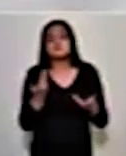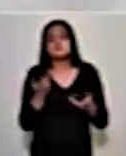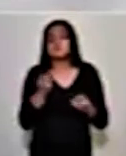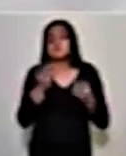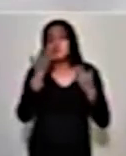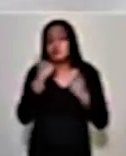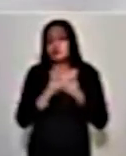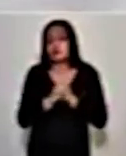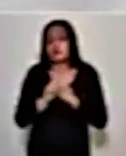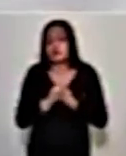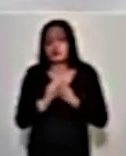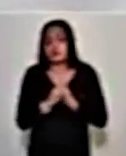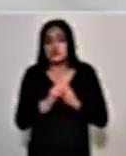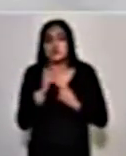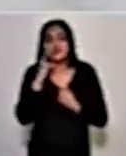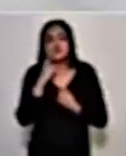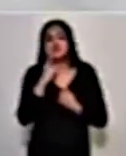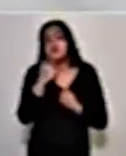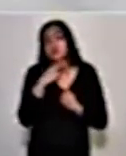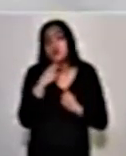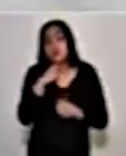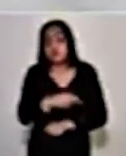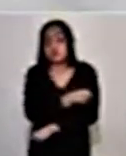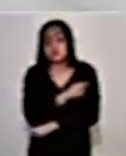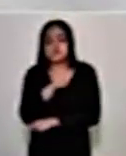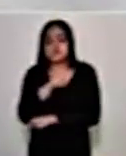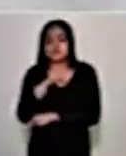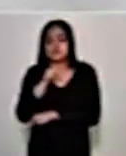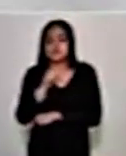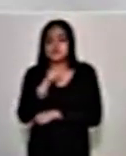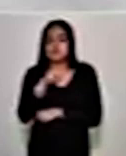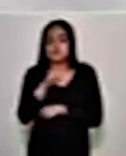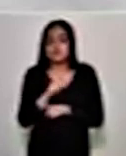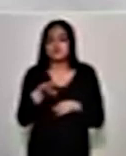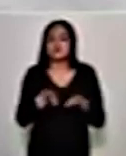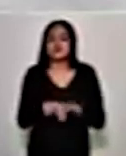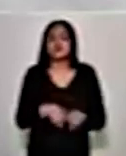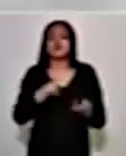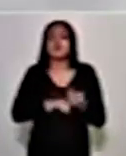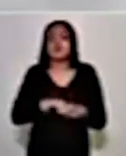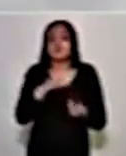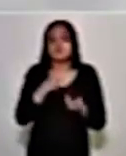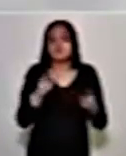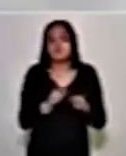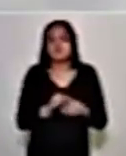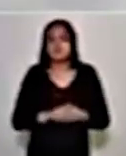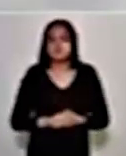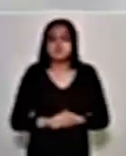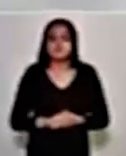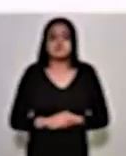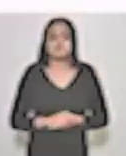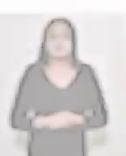ningún inconveniente en usar la vacuna AstraZeneca como inmunopotenciador. ¿Es cuánto, Roxy?